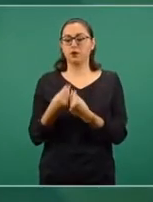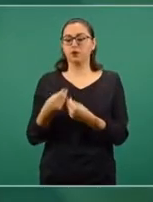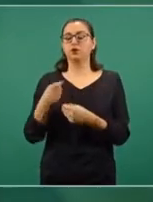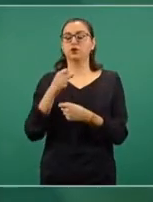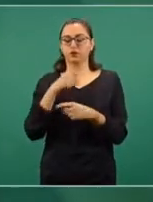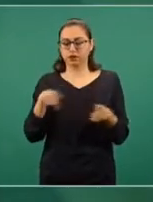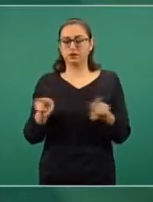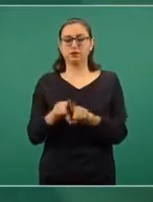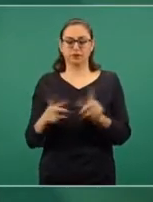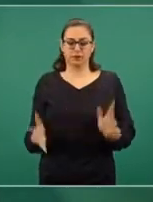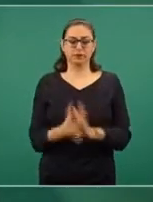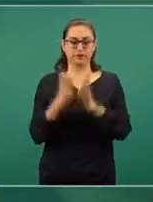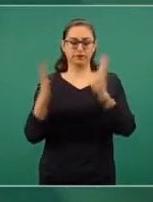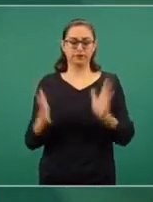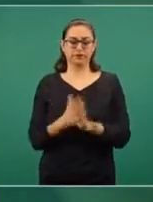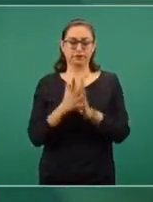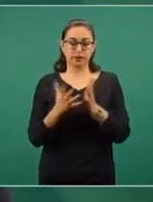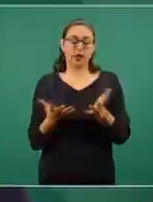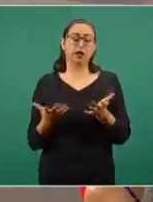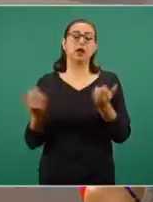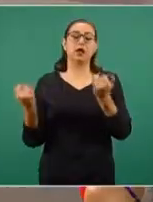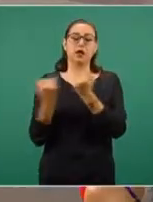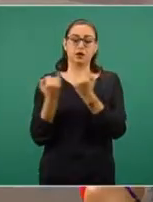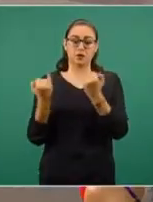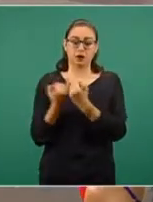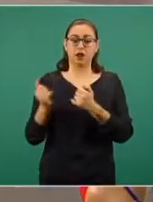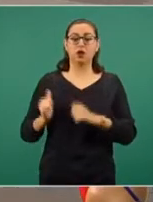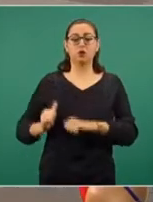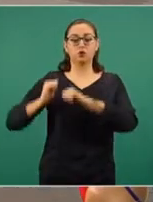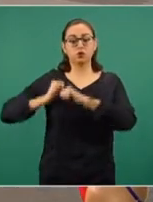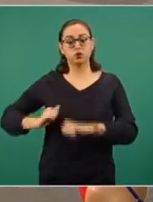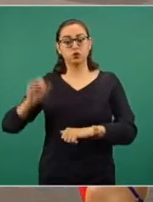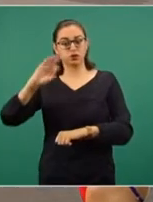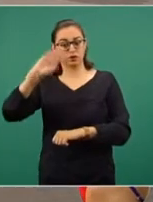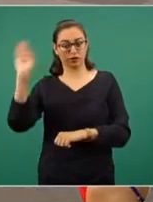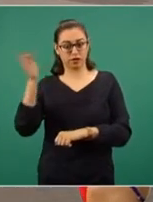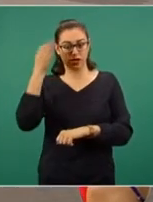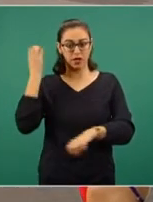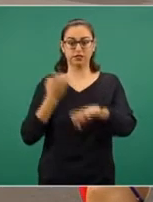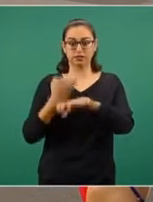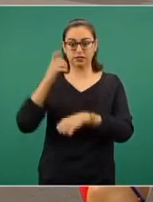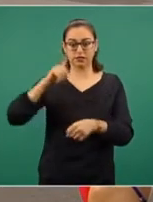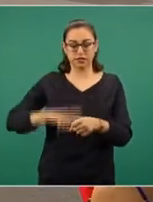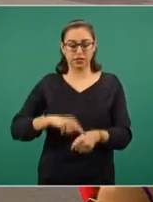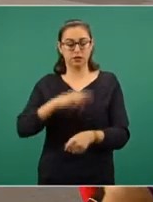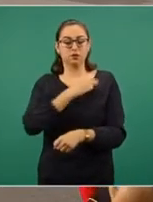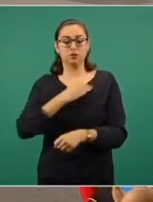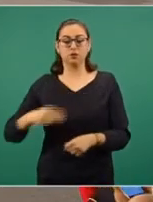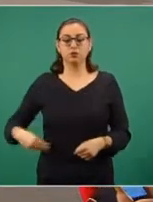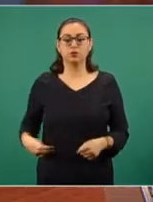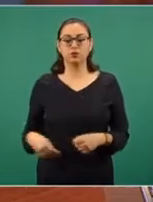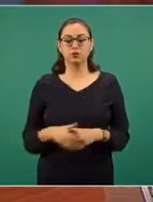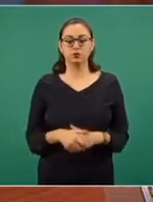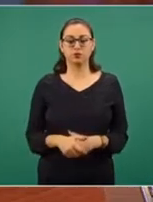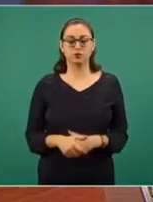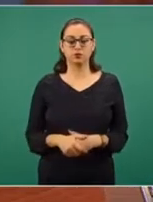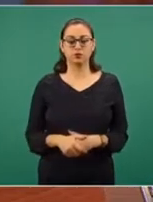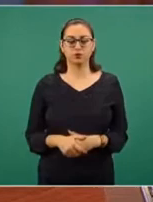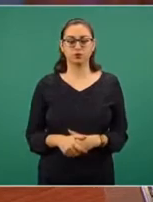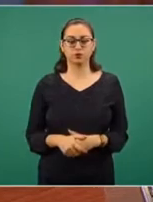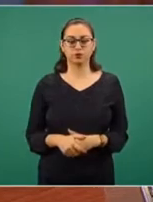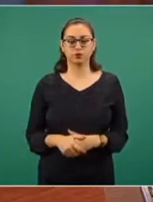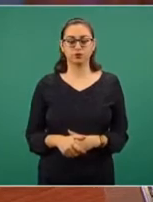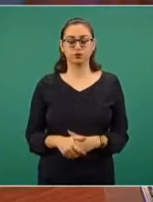escolares y, por lo tanto, también de nuestras autoridades, tanto federal, estatal y municipal. La logística en